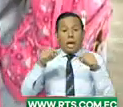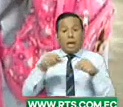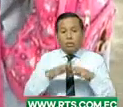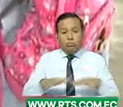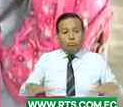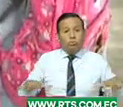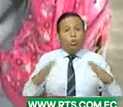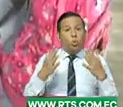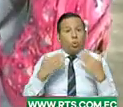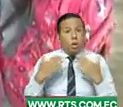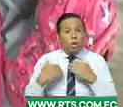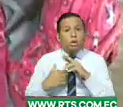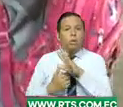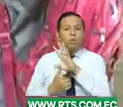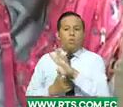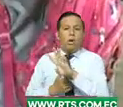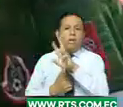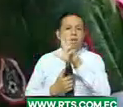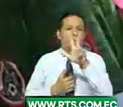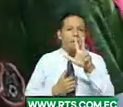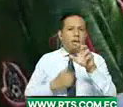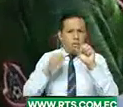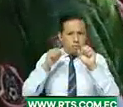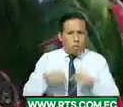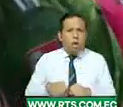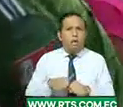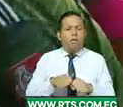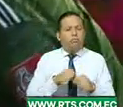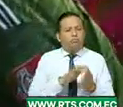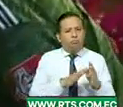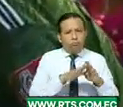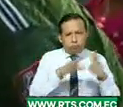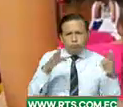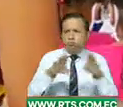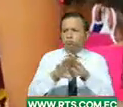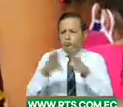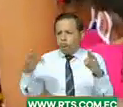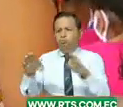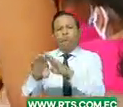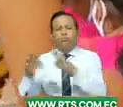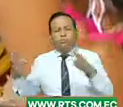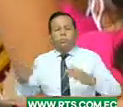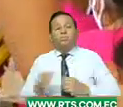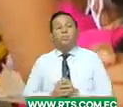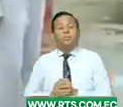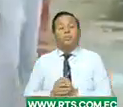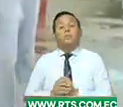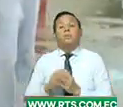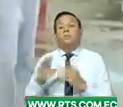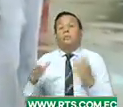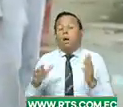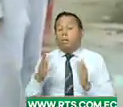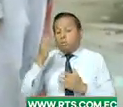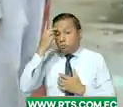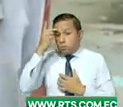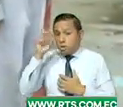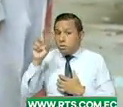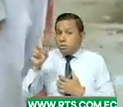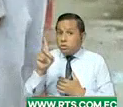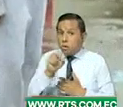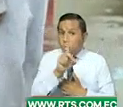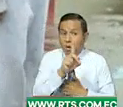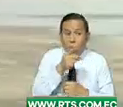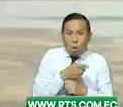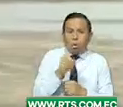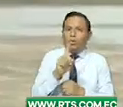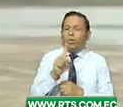habilitados para este día lunes 7 de junio, fecha a la cual se tiene previsto se reactive de forma voluntaria para los padres la educación en el